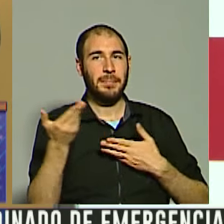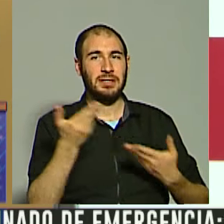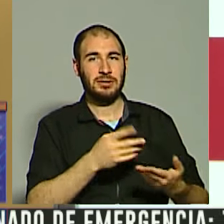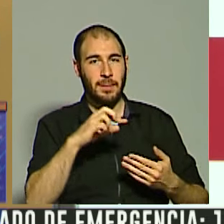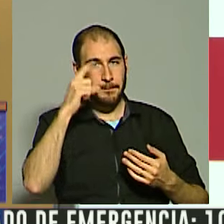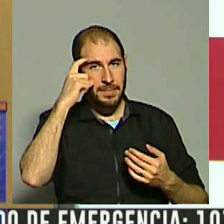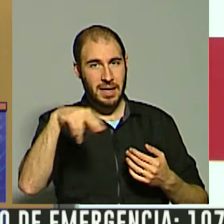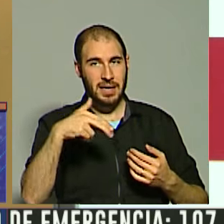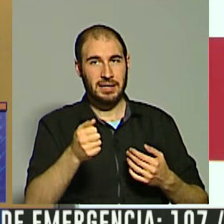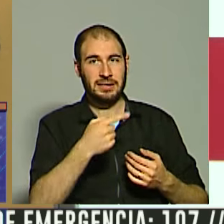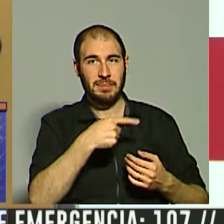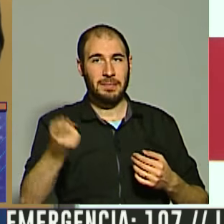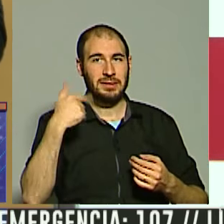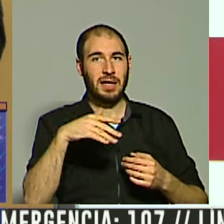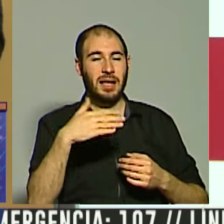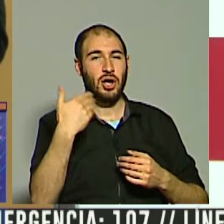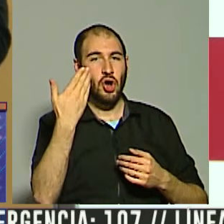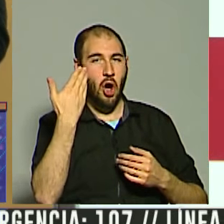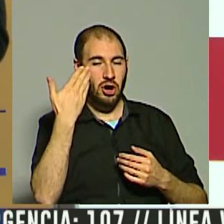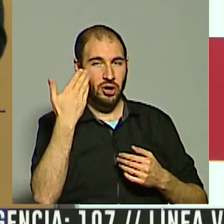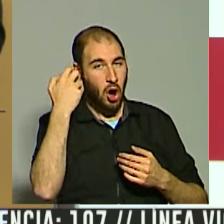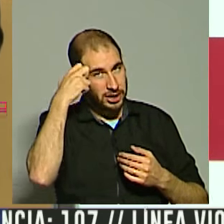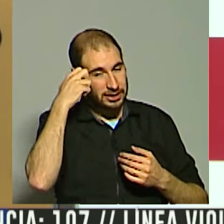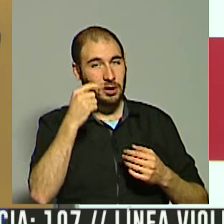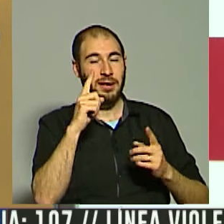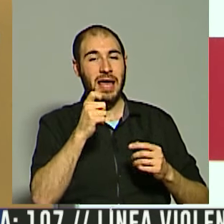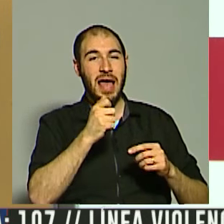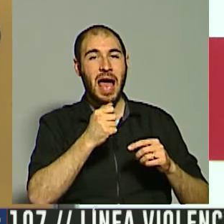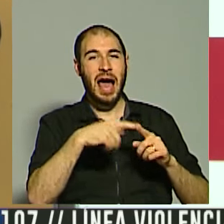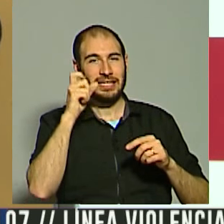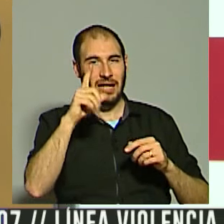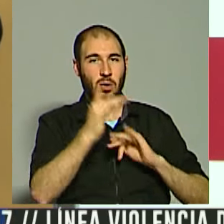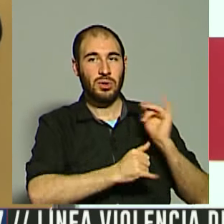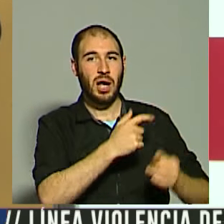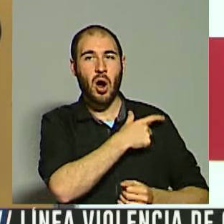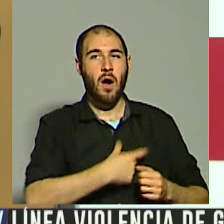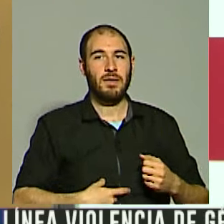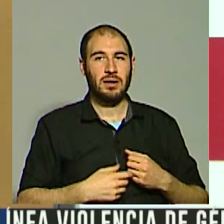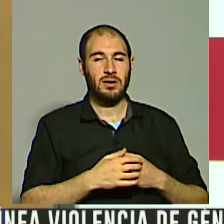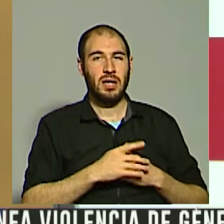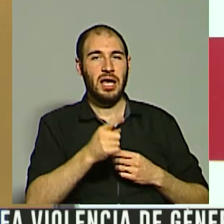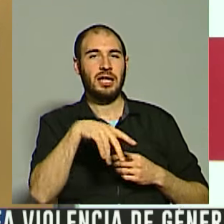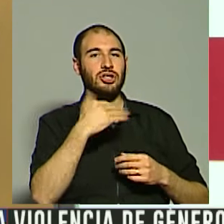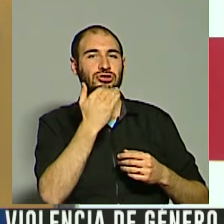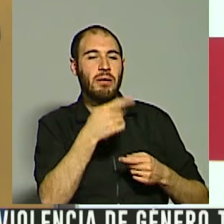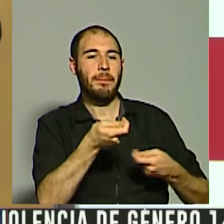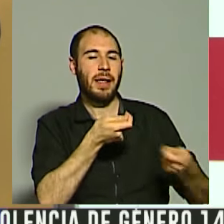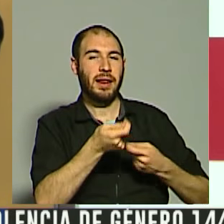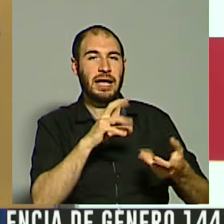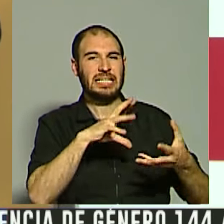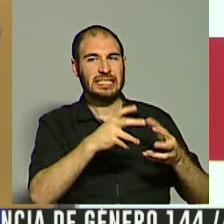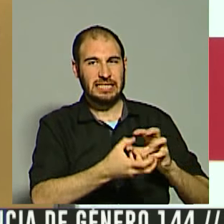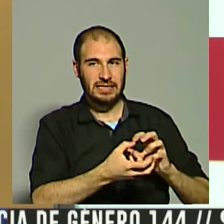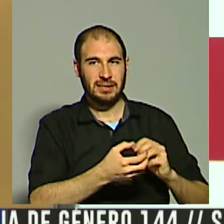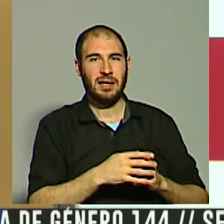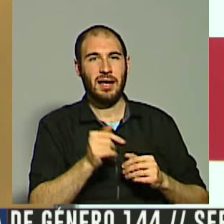Marcos Peña la semana pasada en el Congreso y con Axel Kicillof, que le dijo concretamente que el gobierno no había sabido manejar la crisis que se